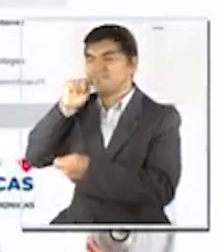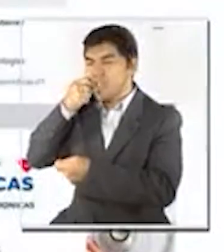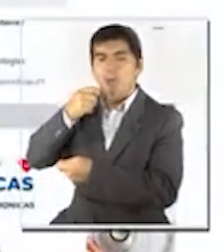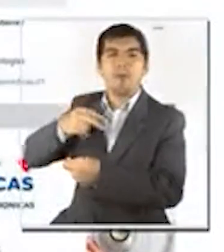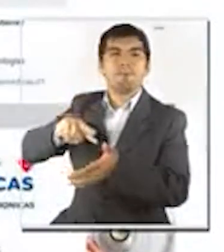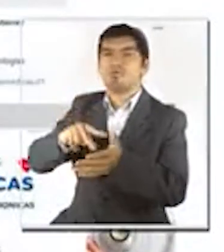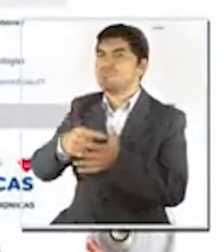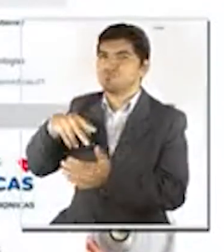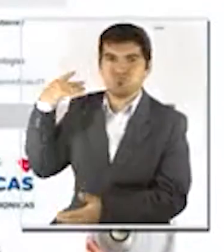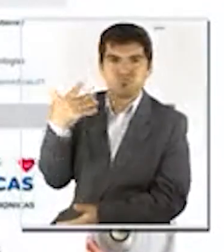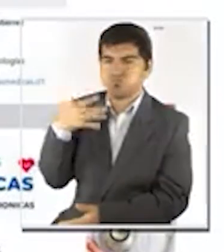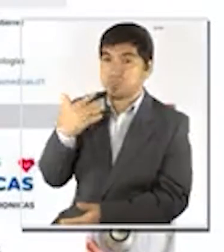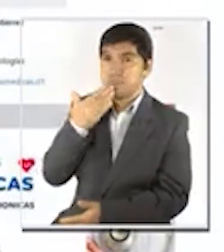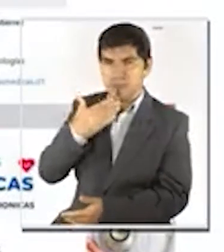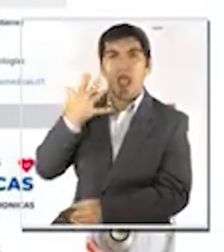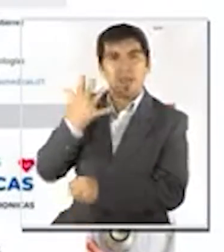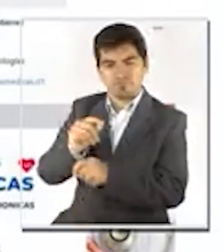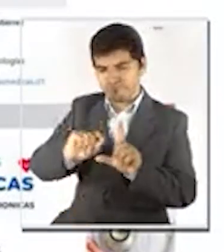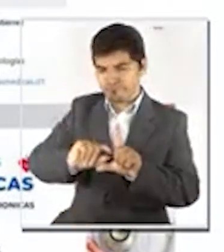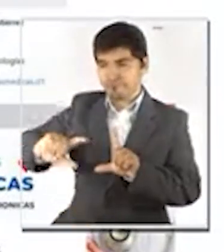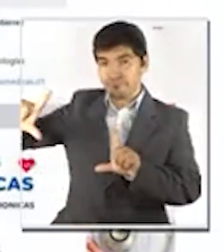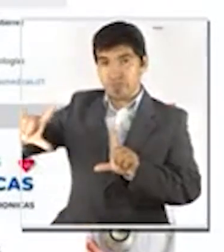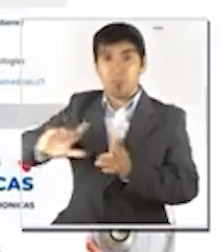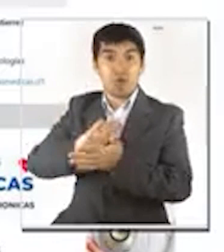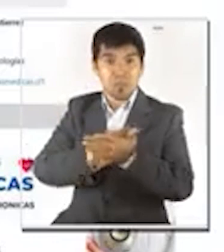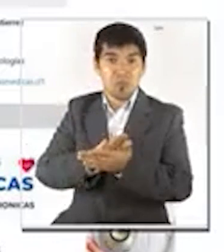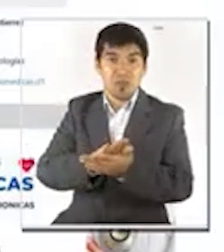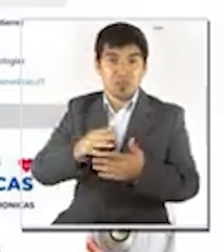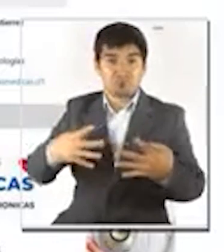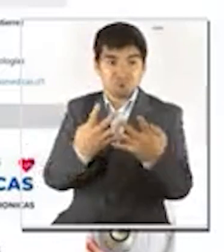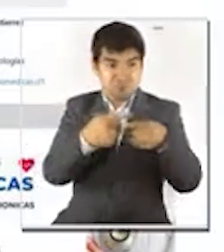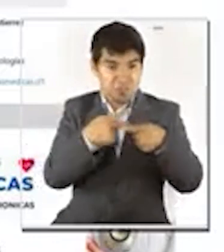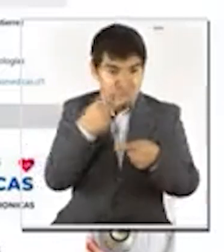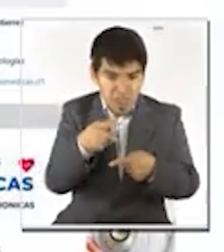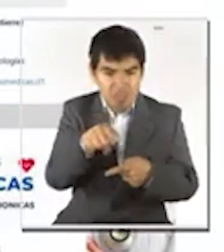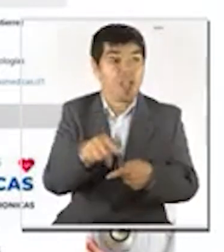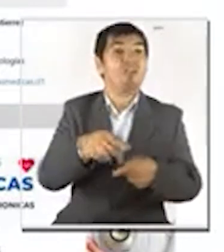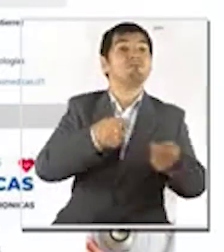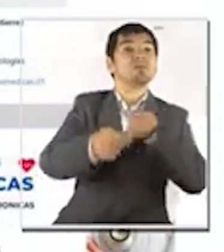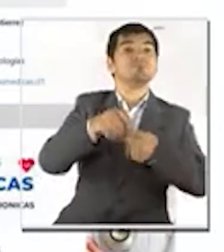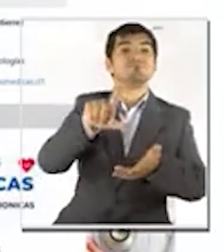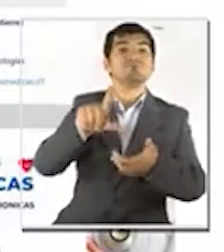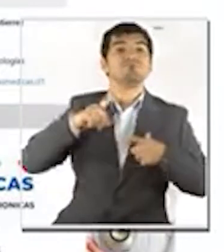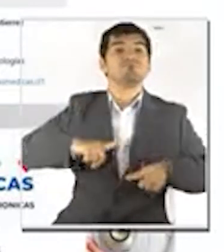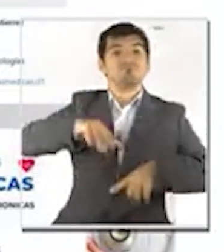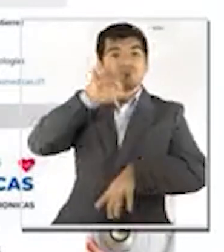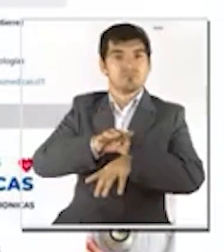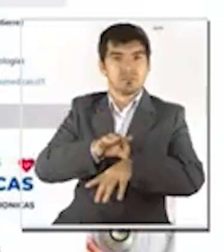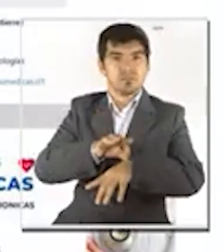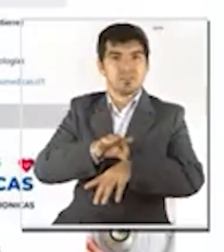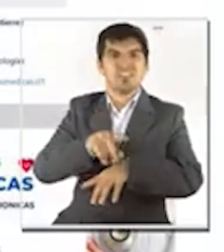grave creciente donde uno puede encontrar Incluso en redes sociales abiertamente situaciones como esta situaciones que afectan